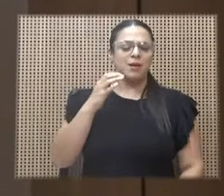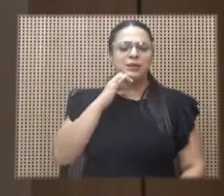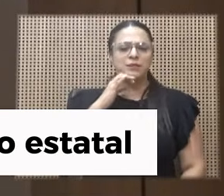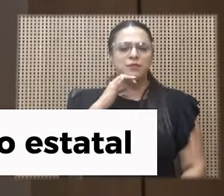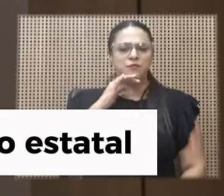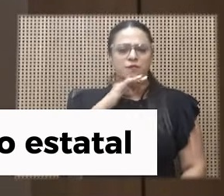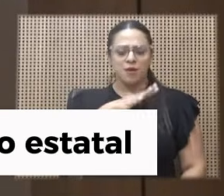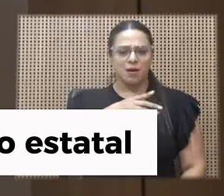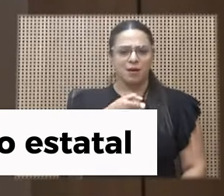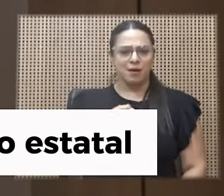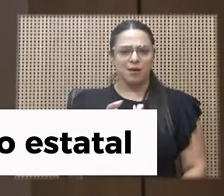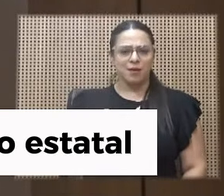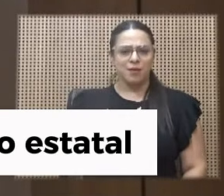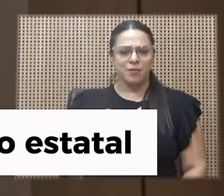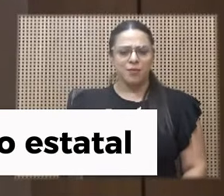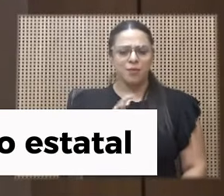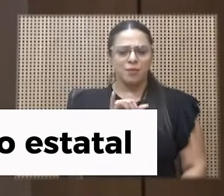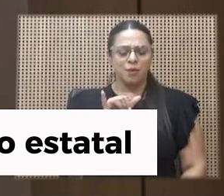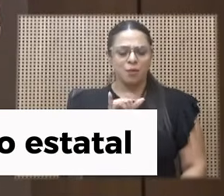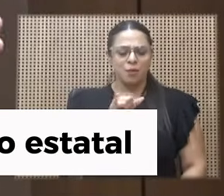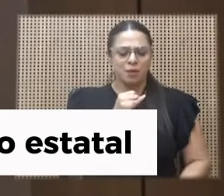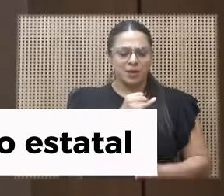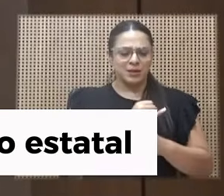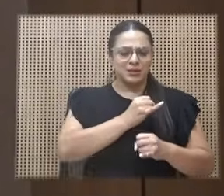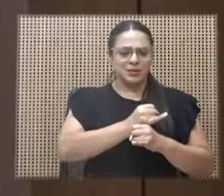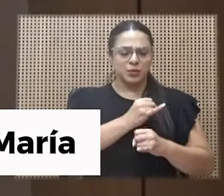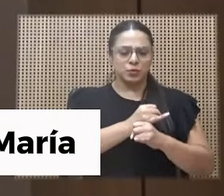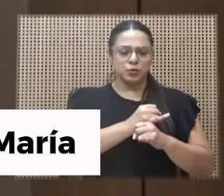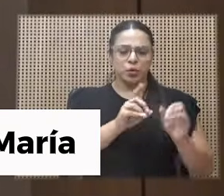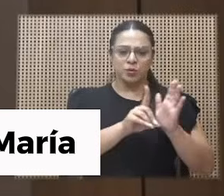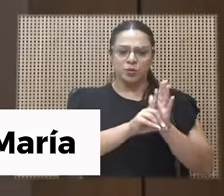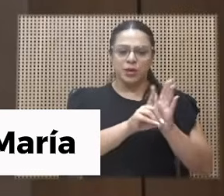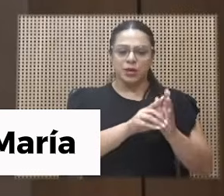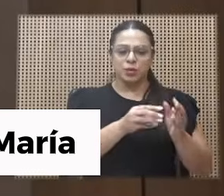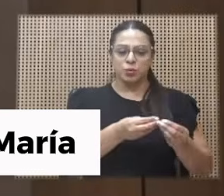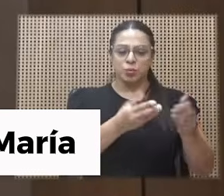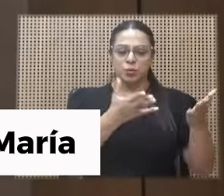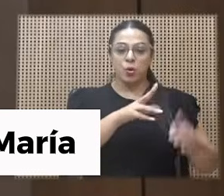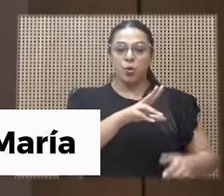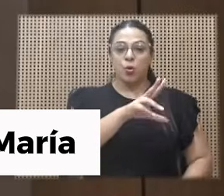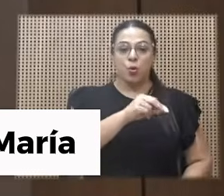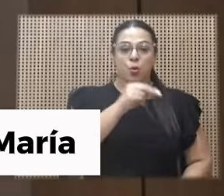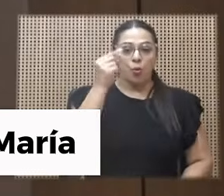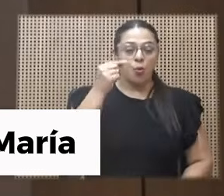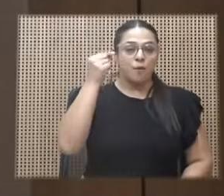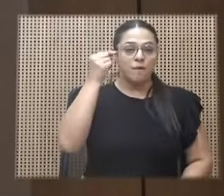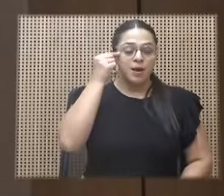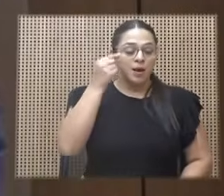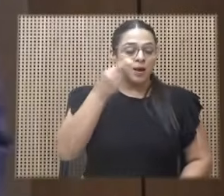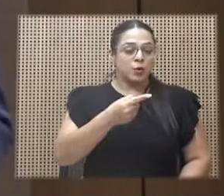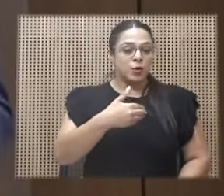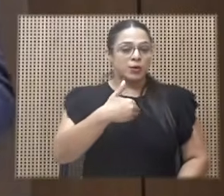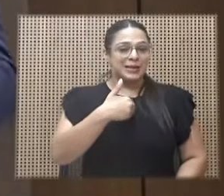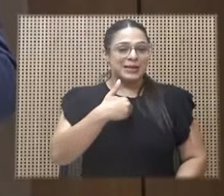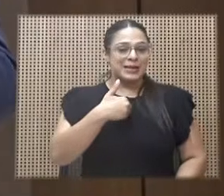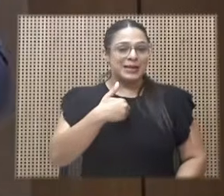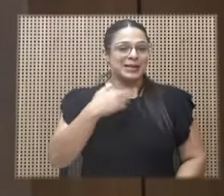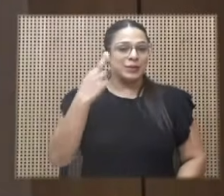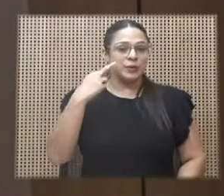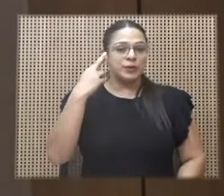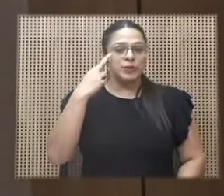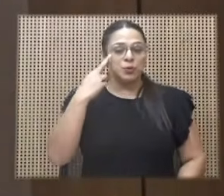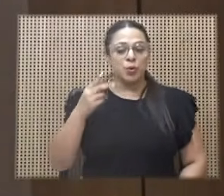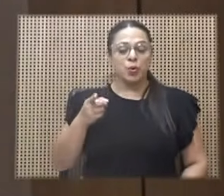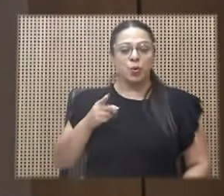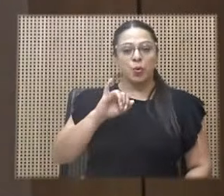se cree como una entidad de derecho público no estatal, llevando a mi juicio razón don José María, cuando plantea